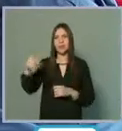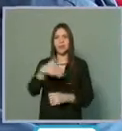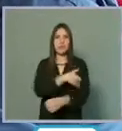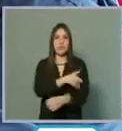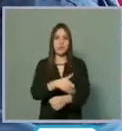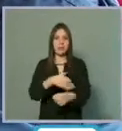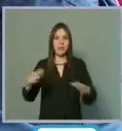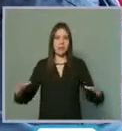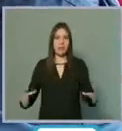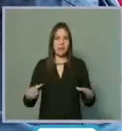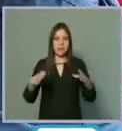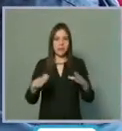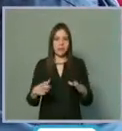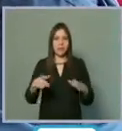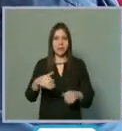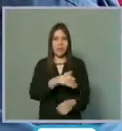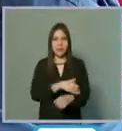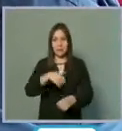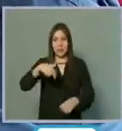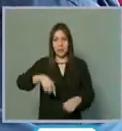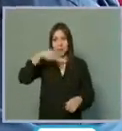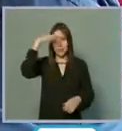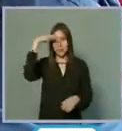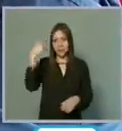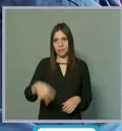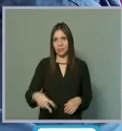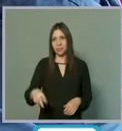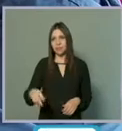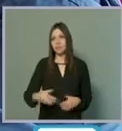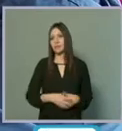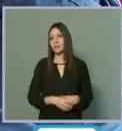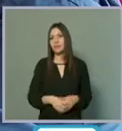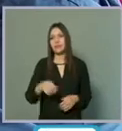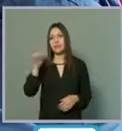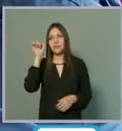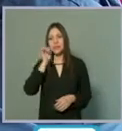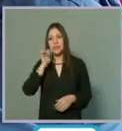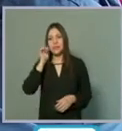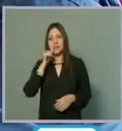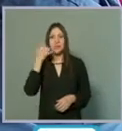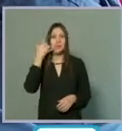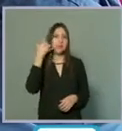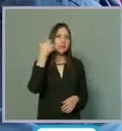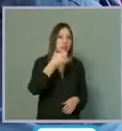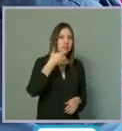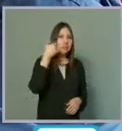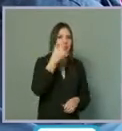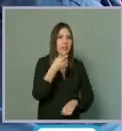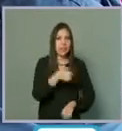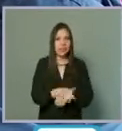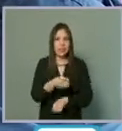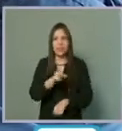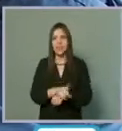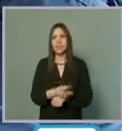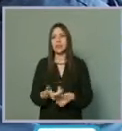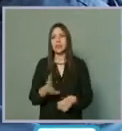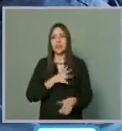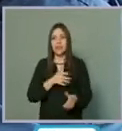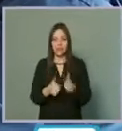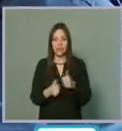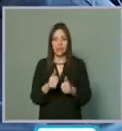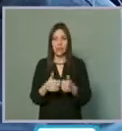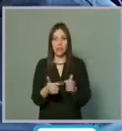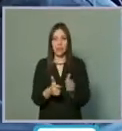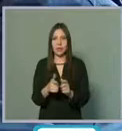familias. En una familia aquí en México, o sea, siempre se hablan cada día, o sea, tienen su chat de familia